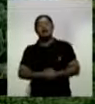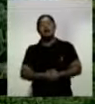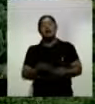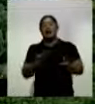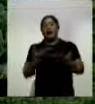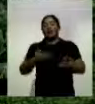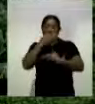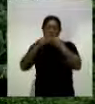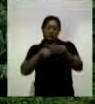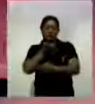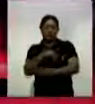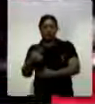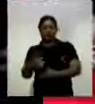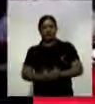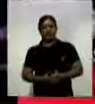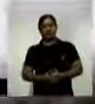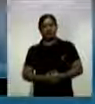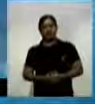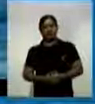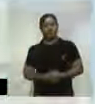Ahora Noticias.